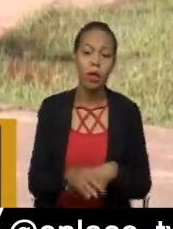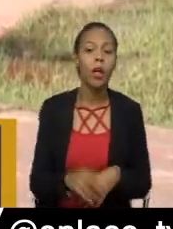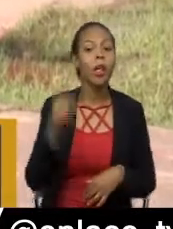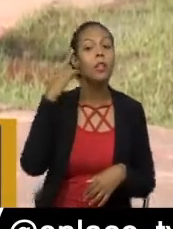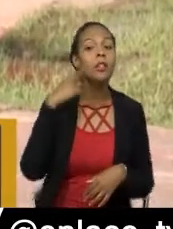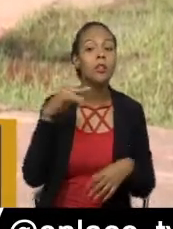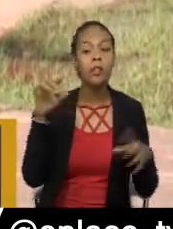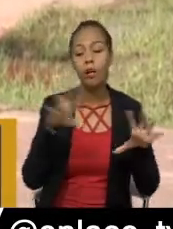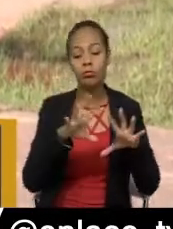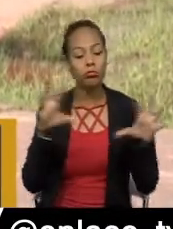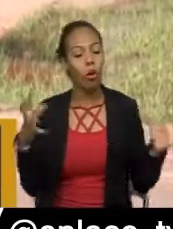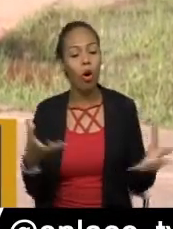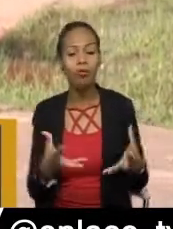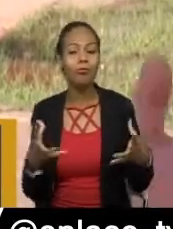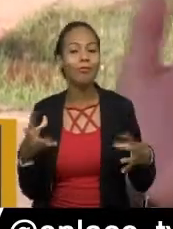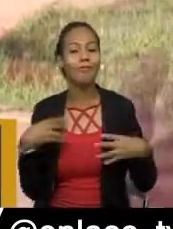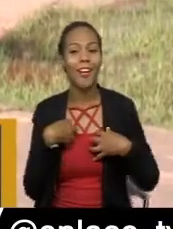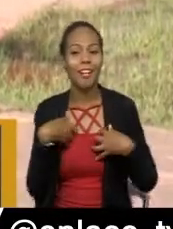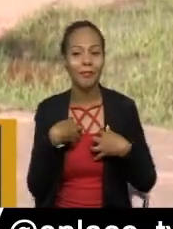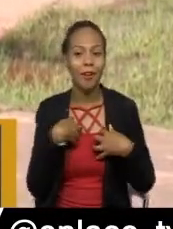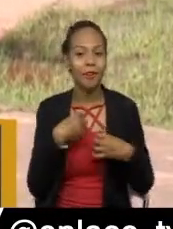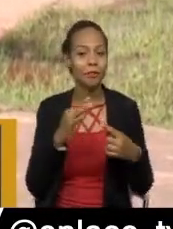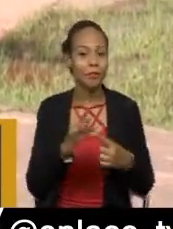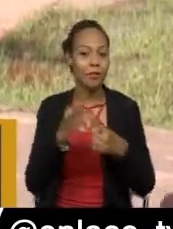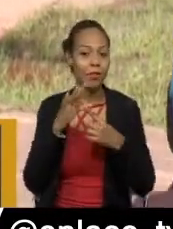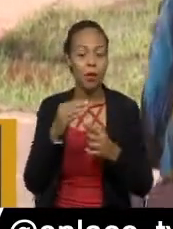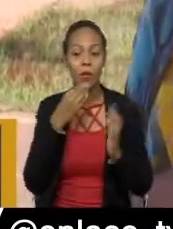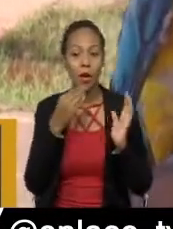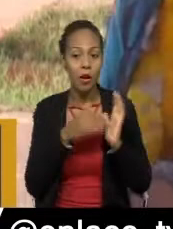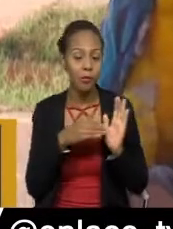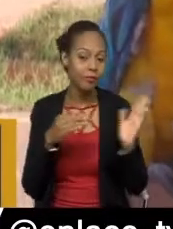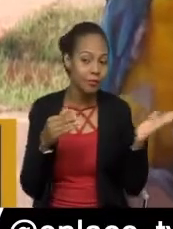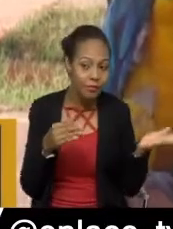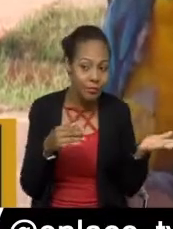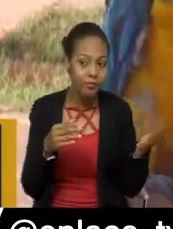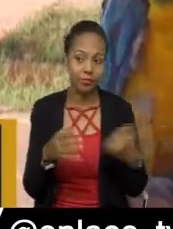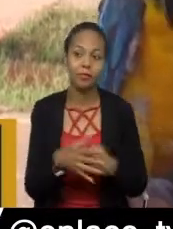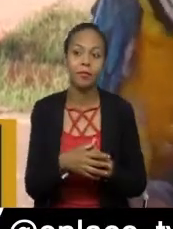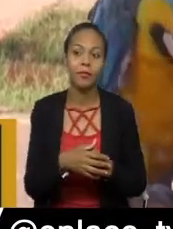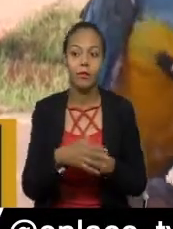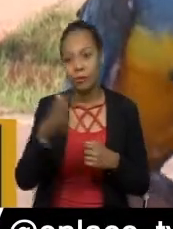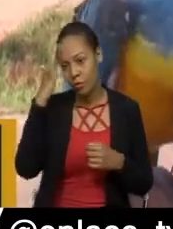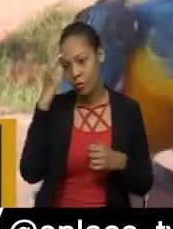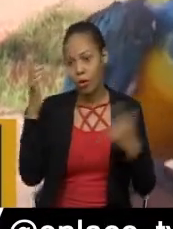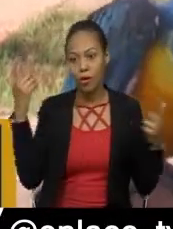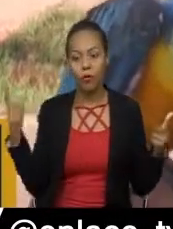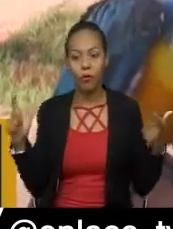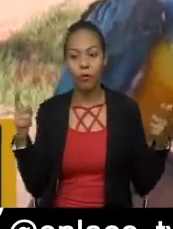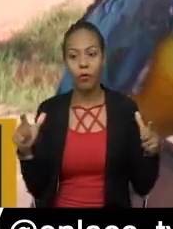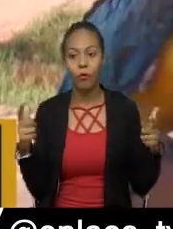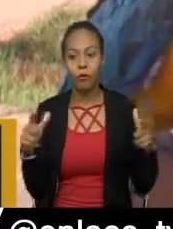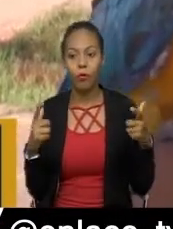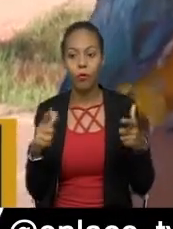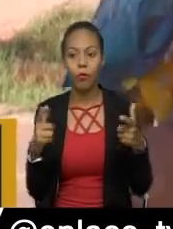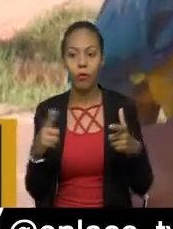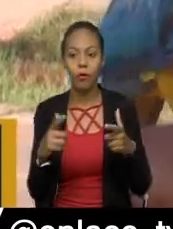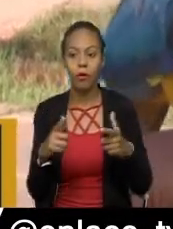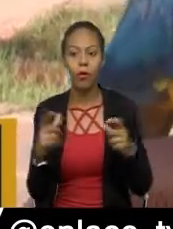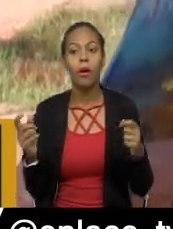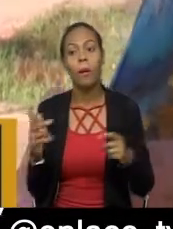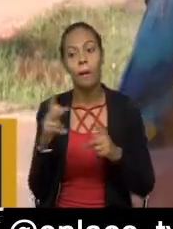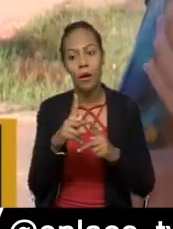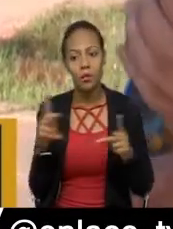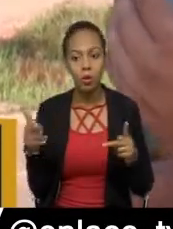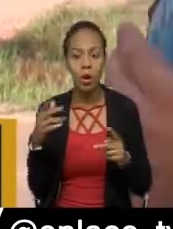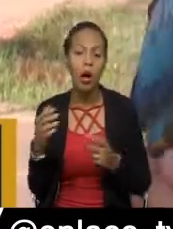Animales, en especial como esta especie, que son especies que están en vía de extinción, que la gente la quiere tener